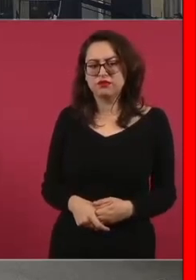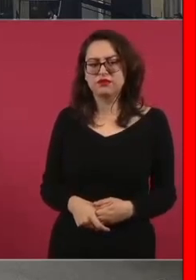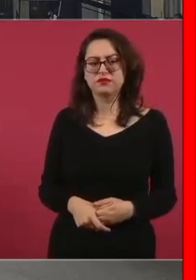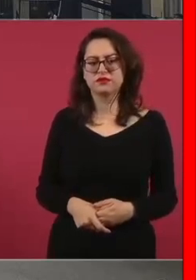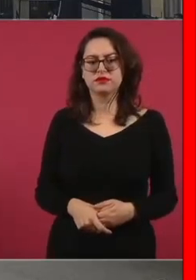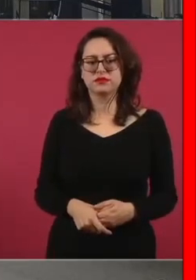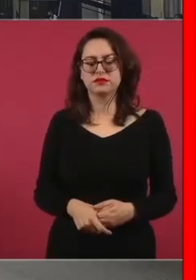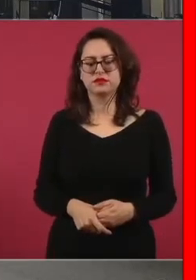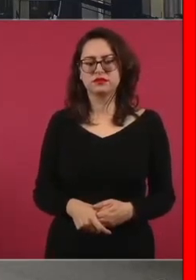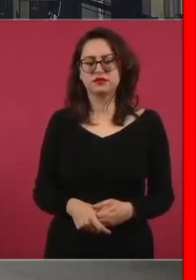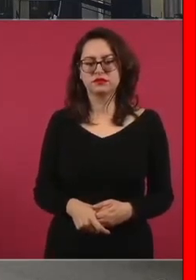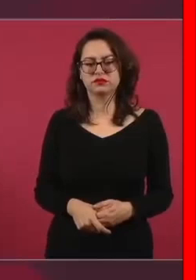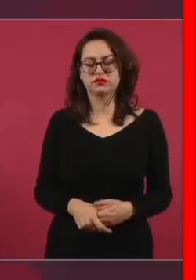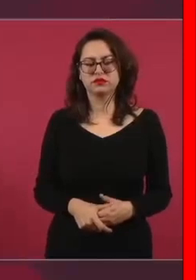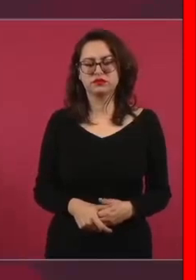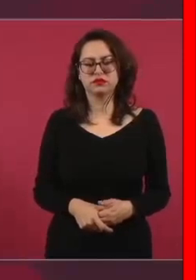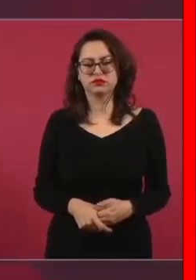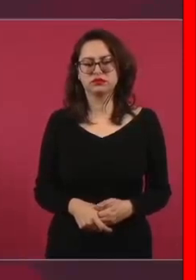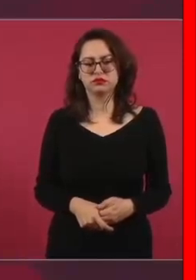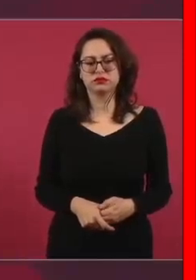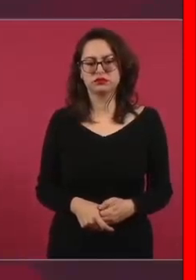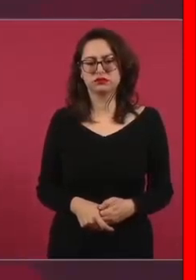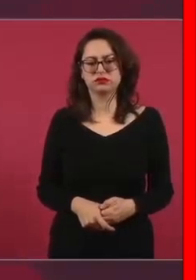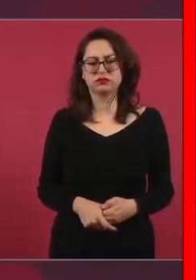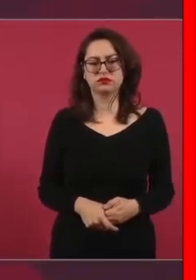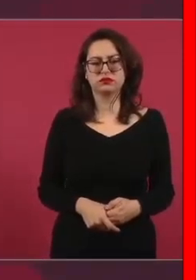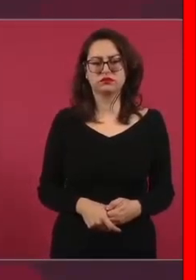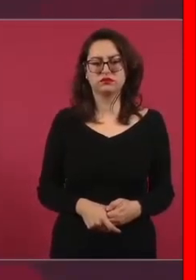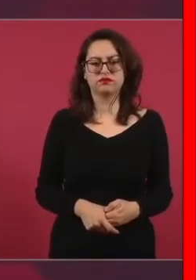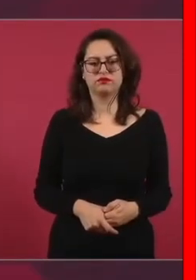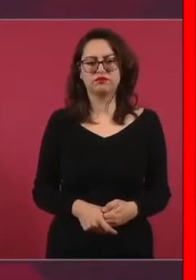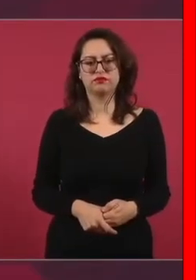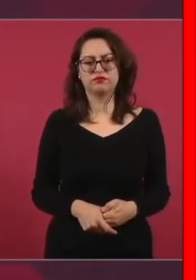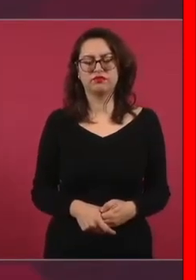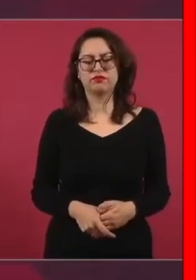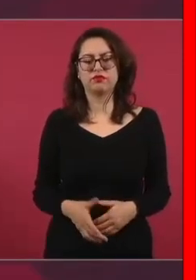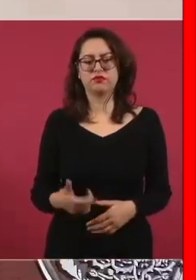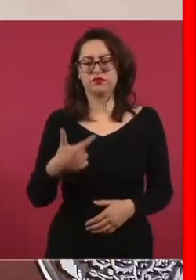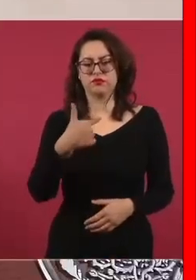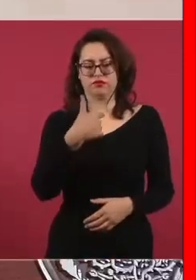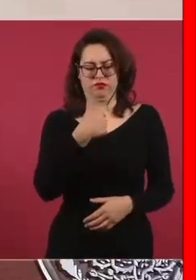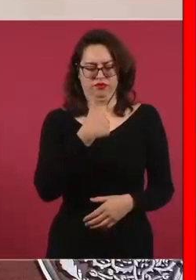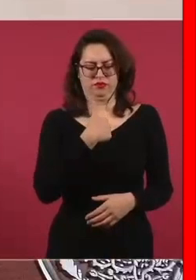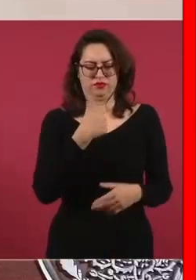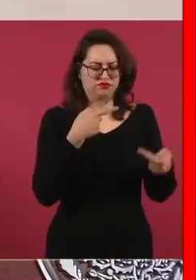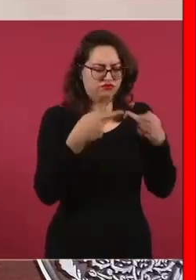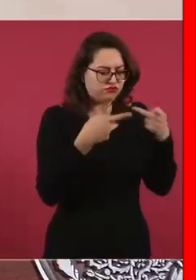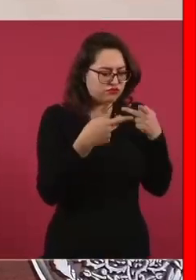estaba escribiendo, ¿sí? Estoy haciendo mis textos para Colombia y para